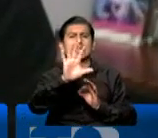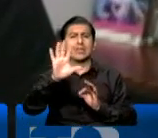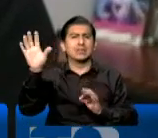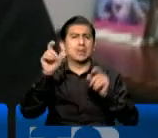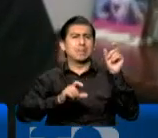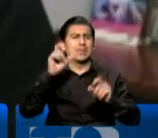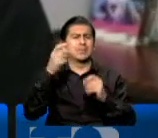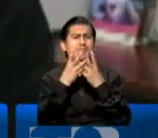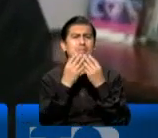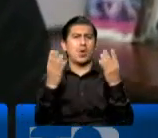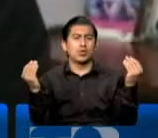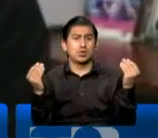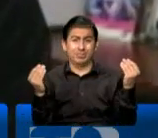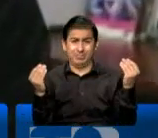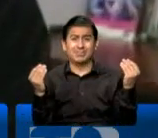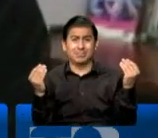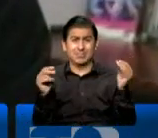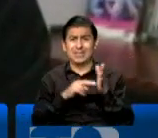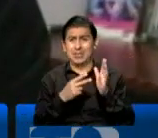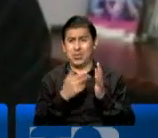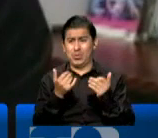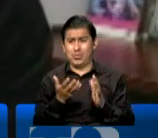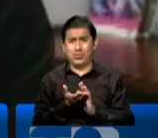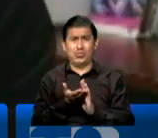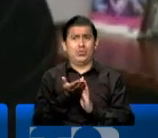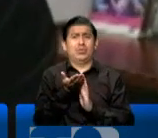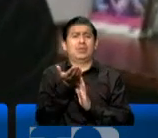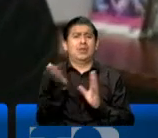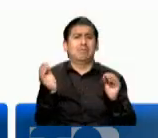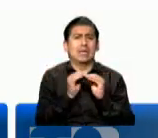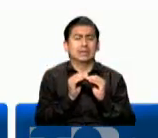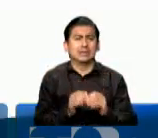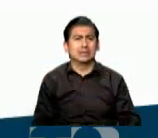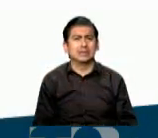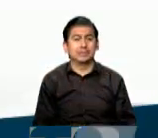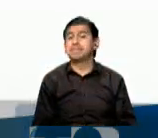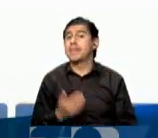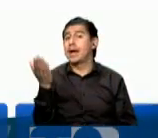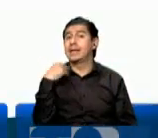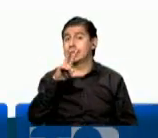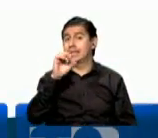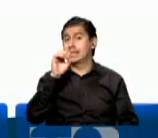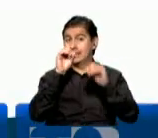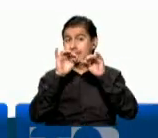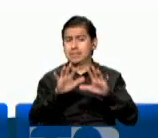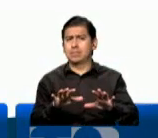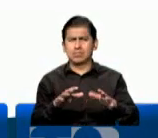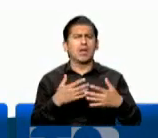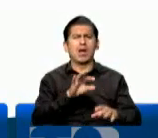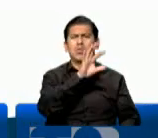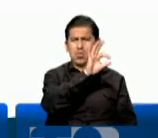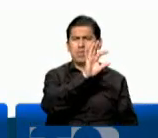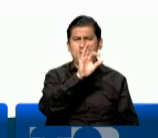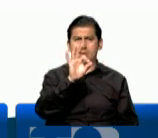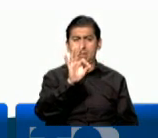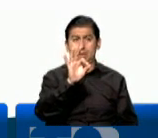en aglomeraciones, es decir, de 11 registros, hoy tenemos 28 reportes. El 30 de septiembre se registraban